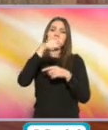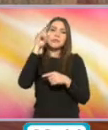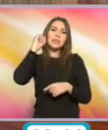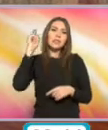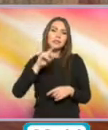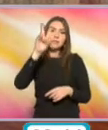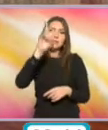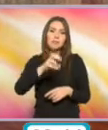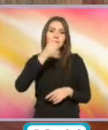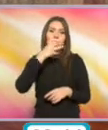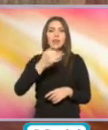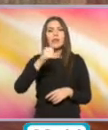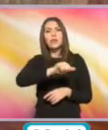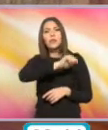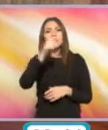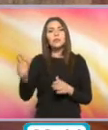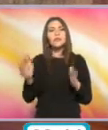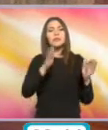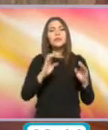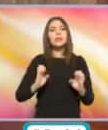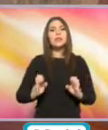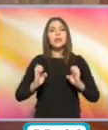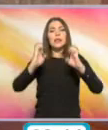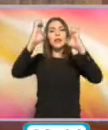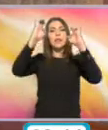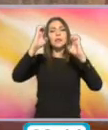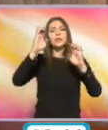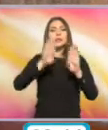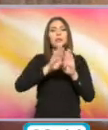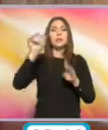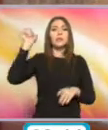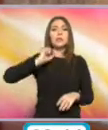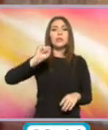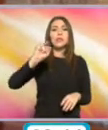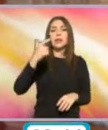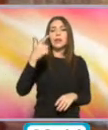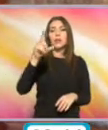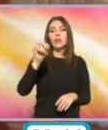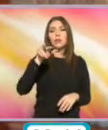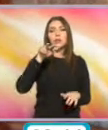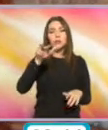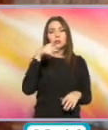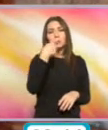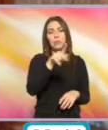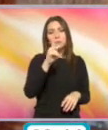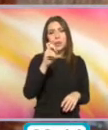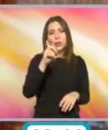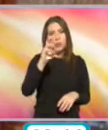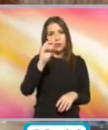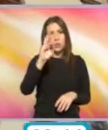Pedro Coronel. Es un edificio histórico también del siglo XVIII, pero fíjense que tiene